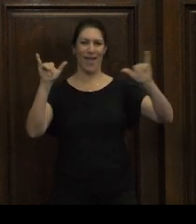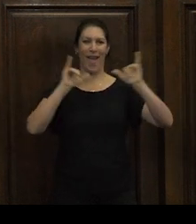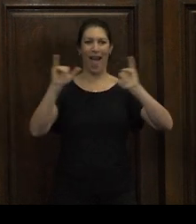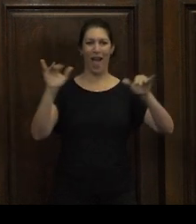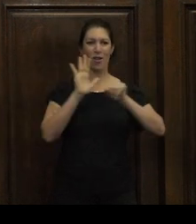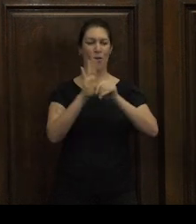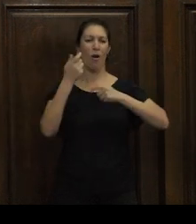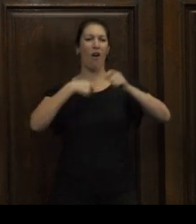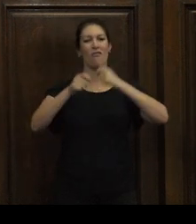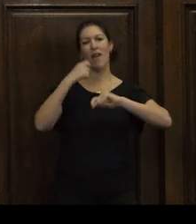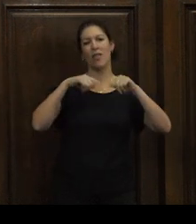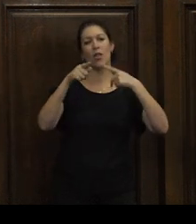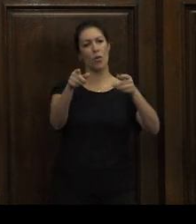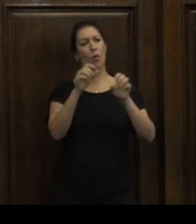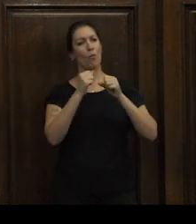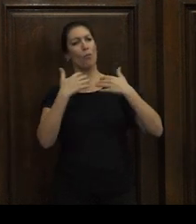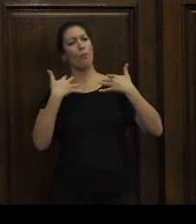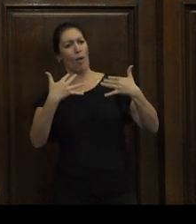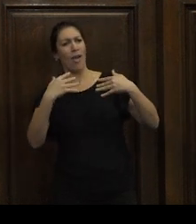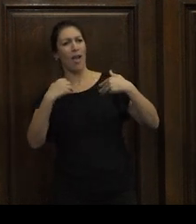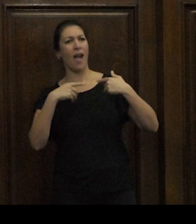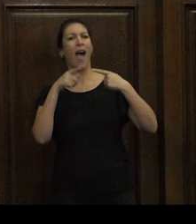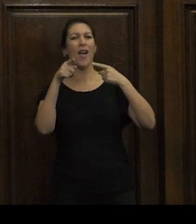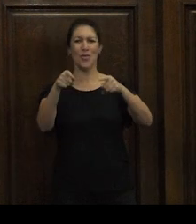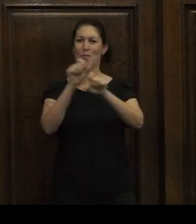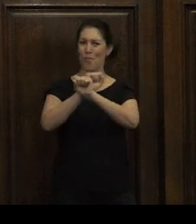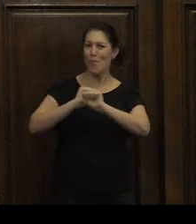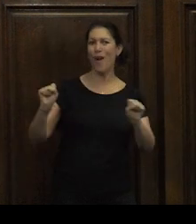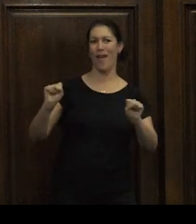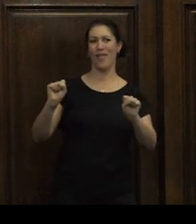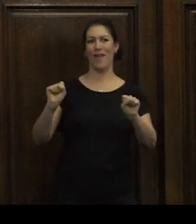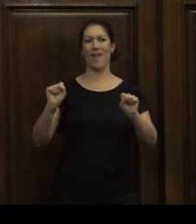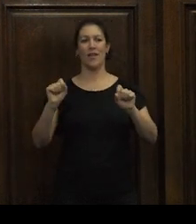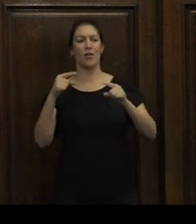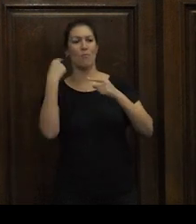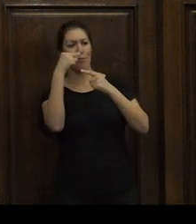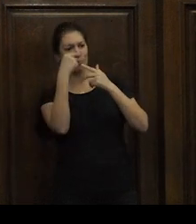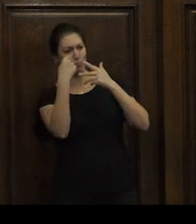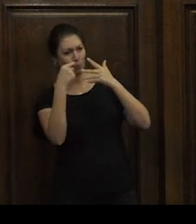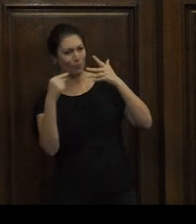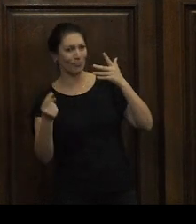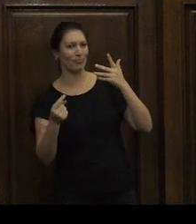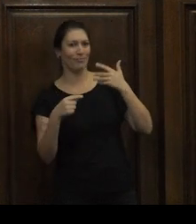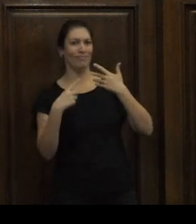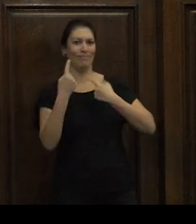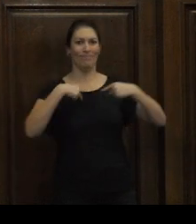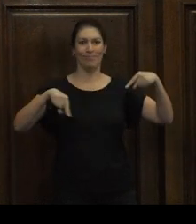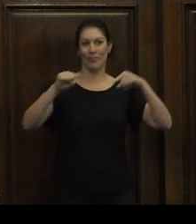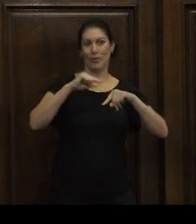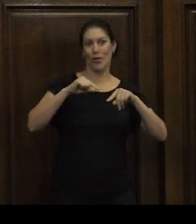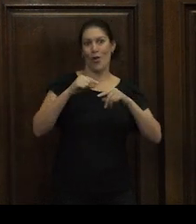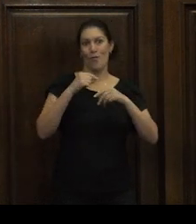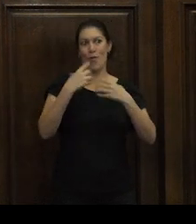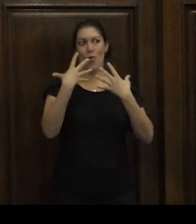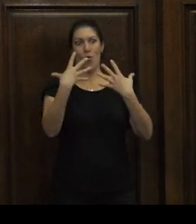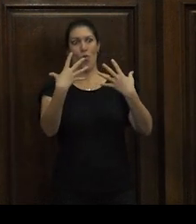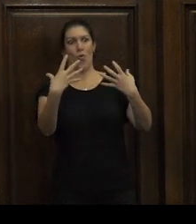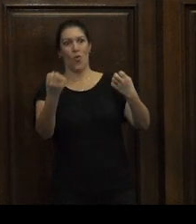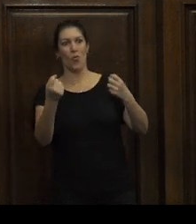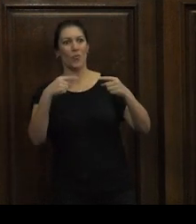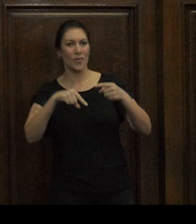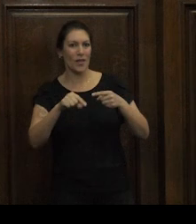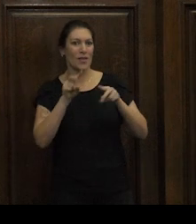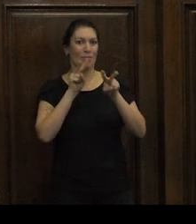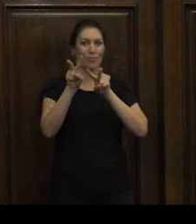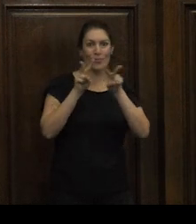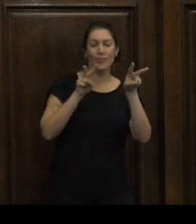dicen eso, vos podés, ¿no? Yo quiero, tú puedes. Y nos interpelan como consumidores de lo que sea, ¿no? Aunque no